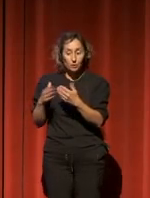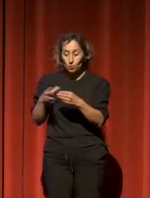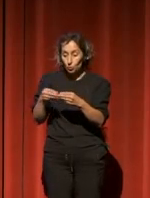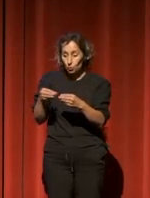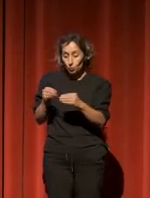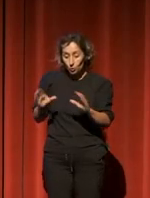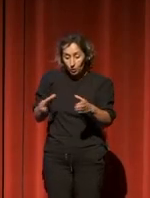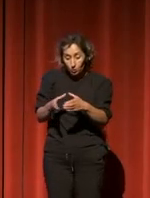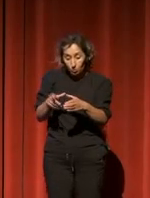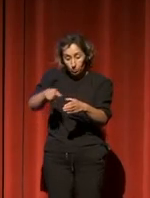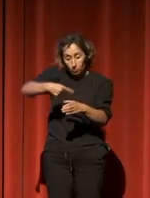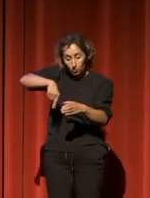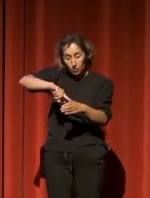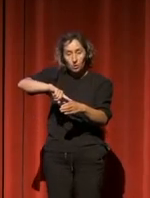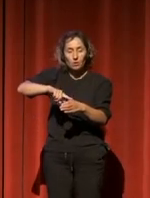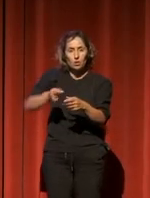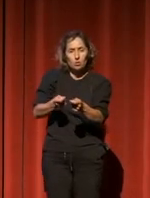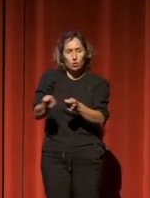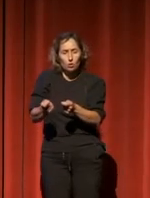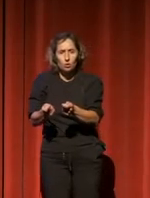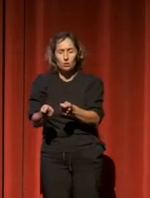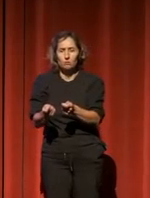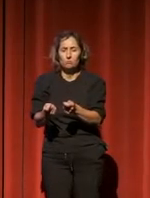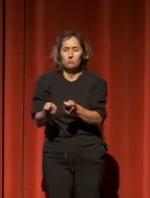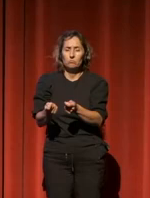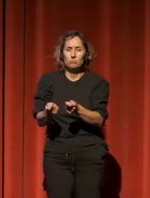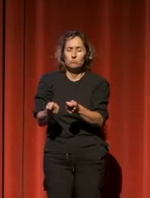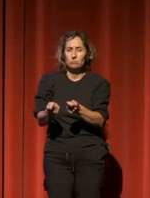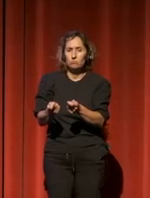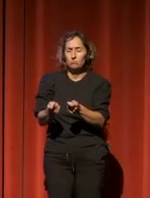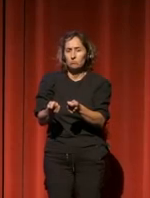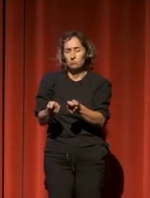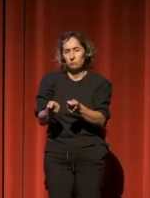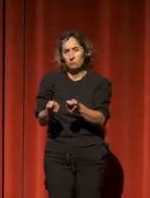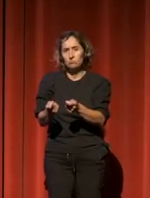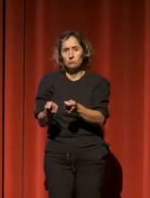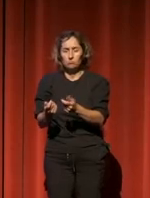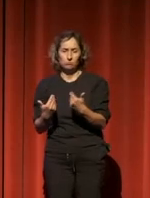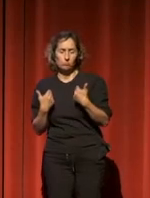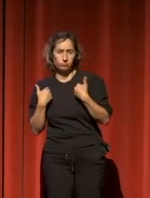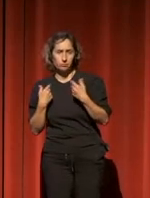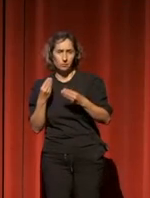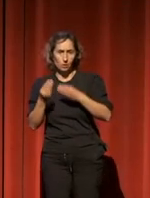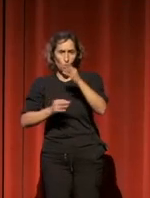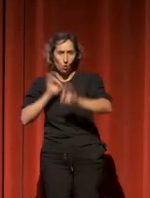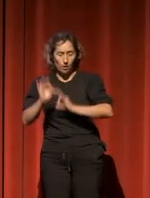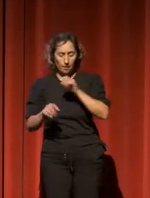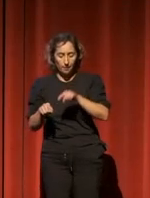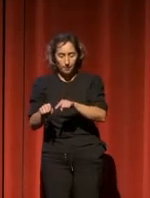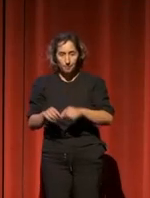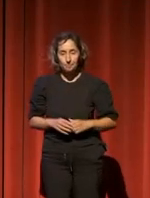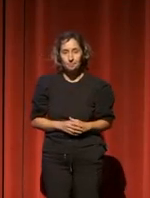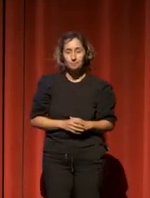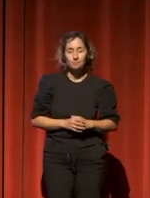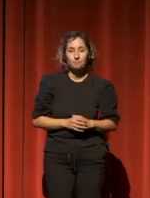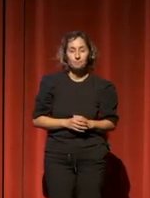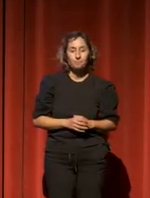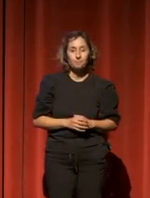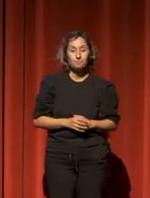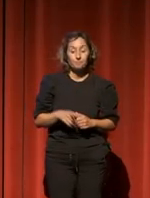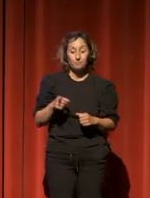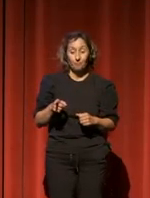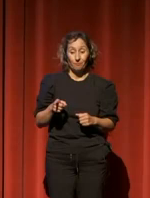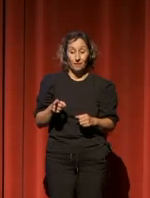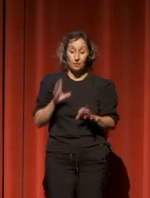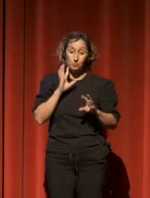usuarias del grupo quien lo coordinan eh Y lo lo llevan a cabo en esta adquisición de